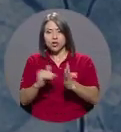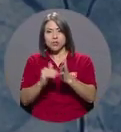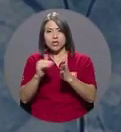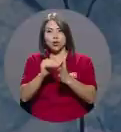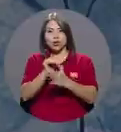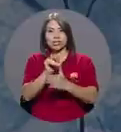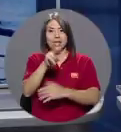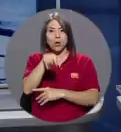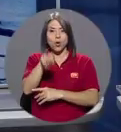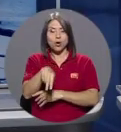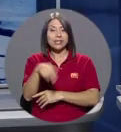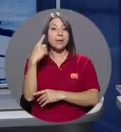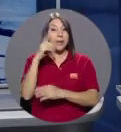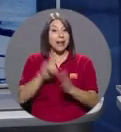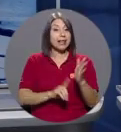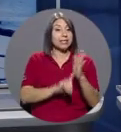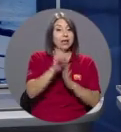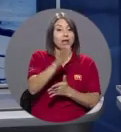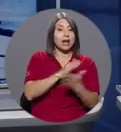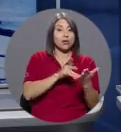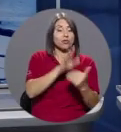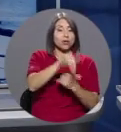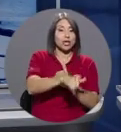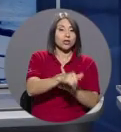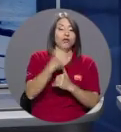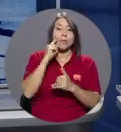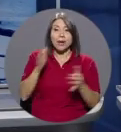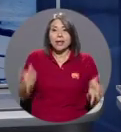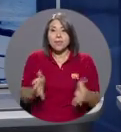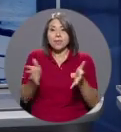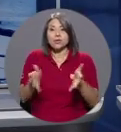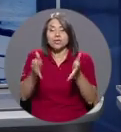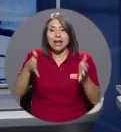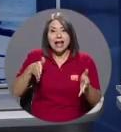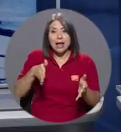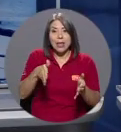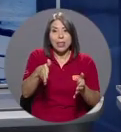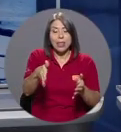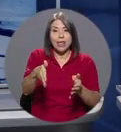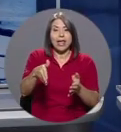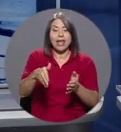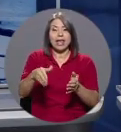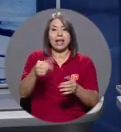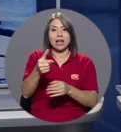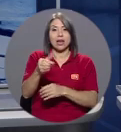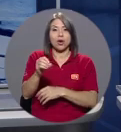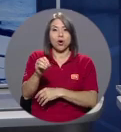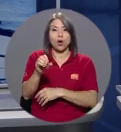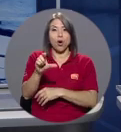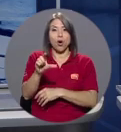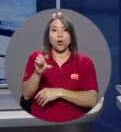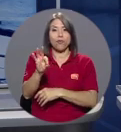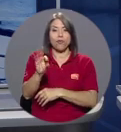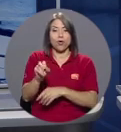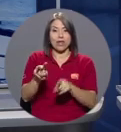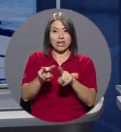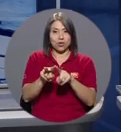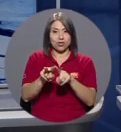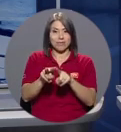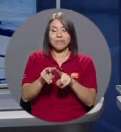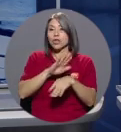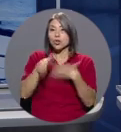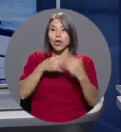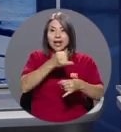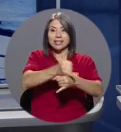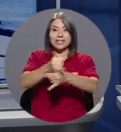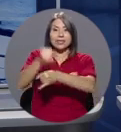cerca de 500 millones de colones para desarrollar algunos proyectos e impulsar la acuacultura, especialmente marina en el Golfo de Nicoya. Ese tipo de iniciativas